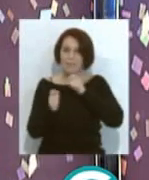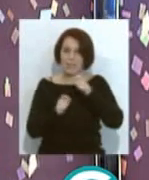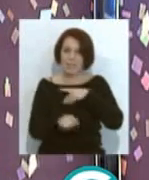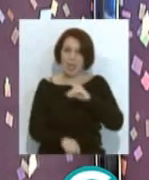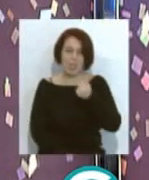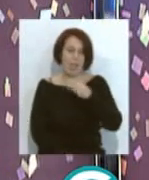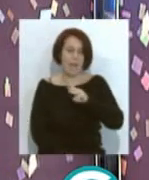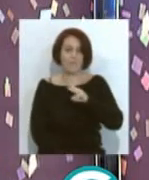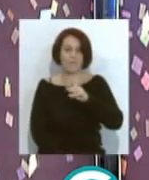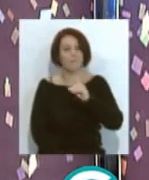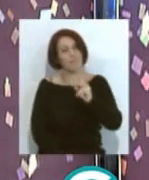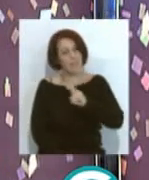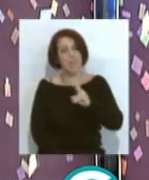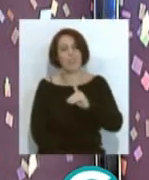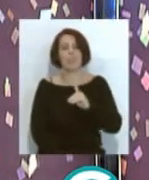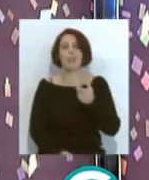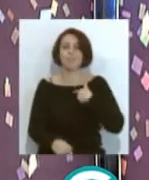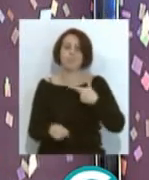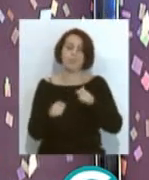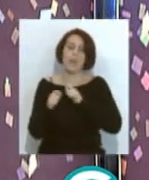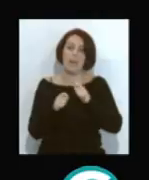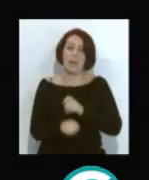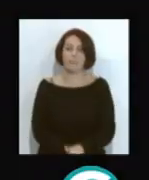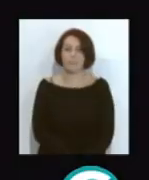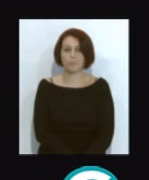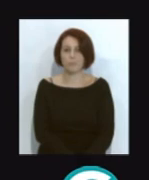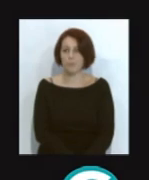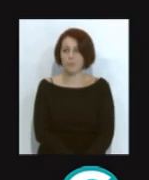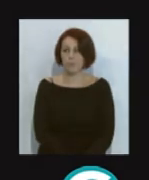concedido telemáticamente David Márquez Mateos.